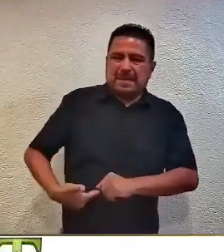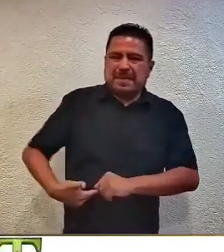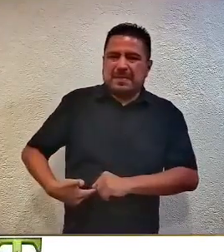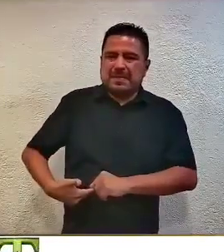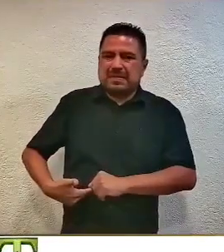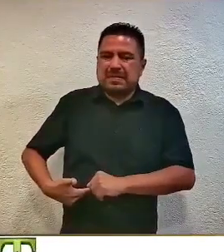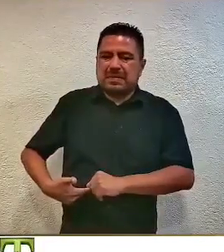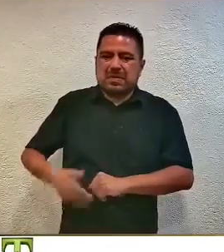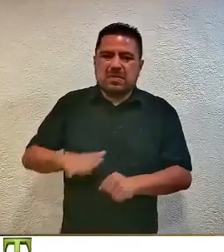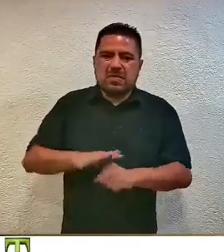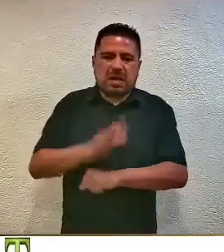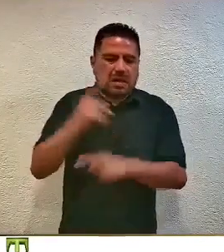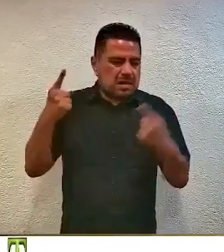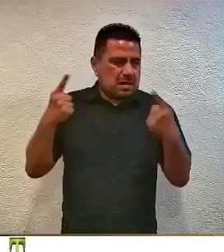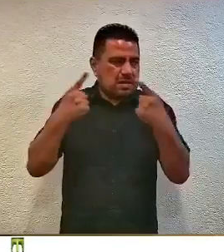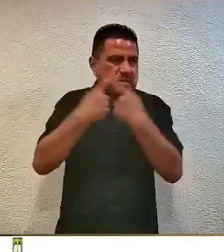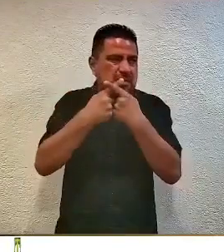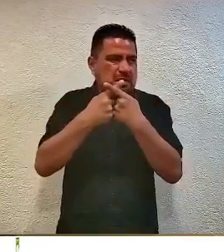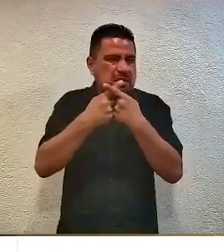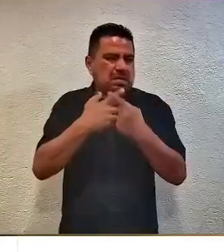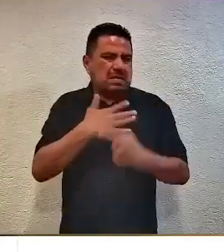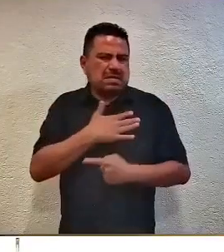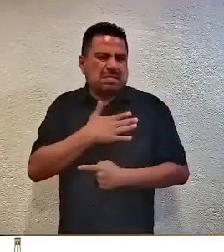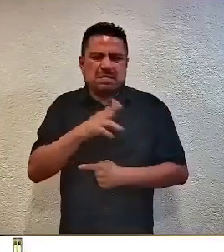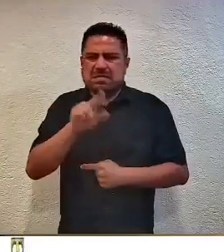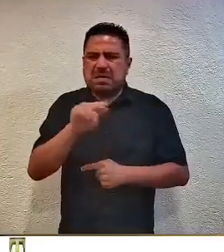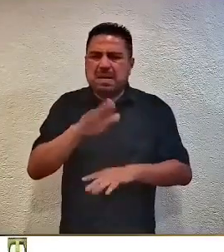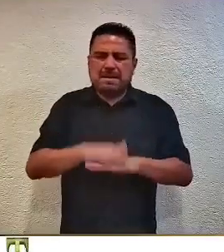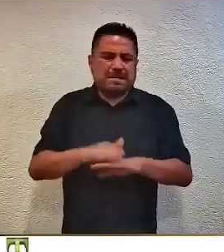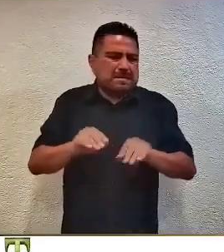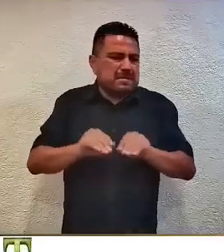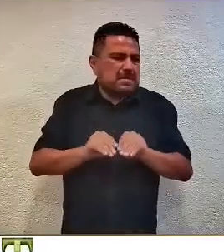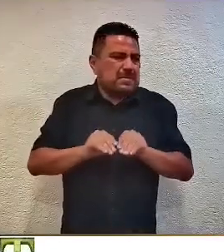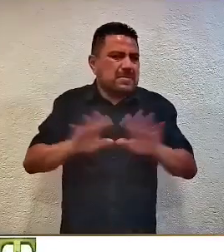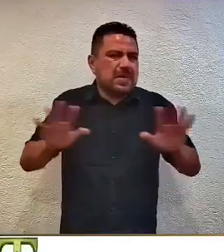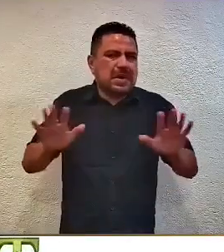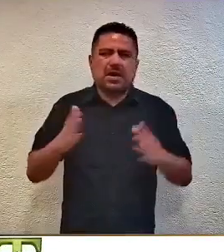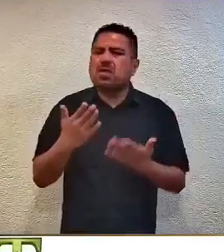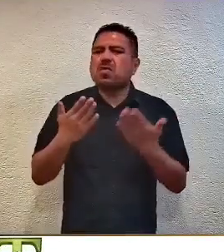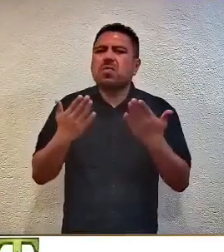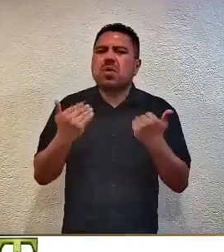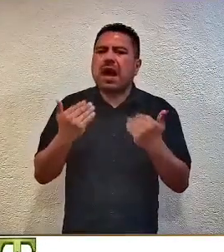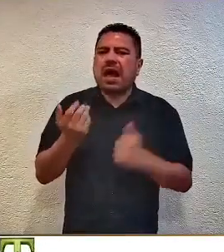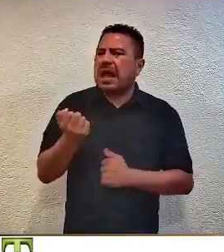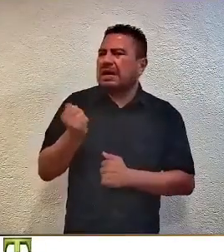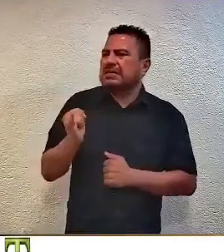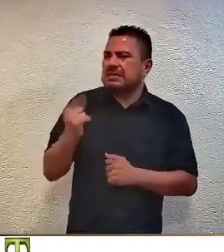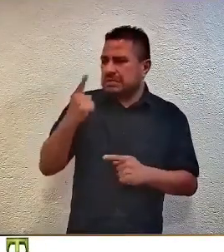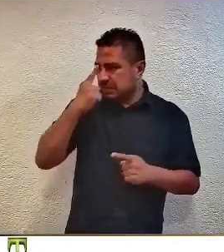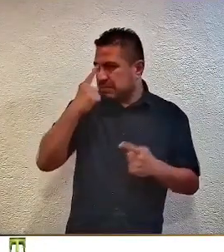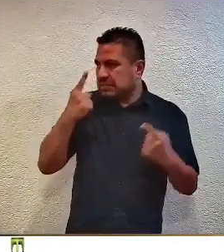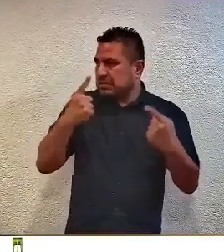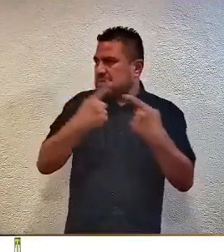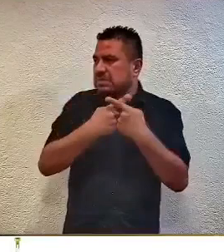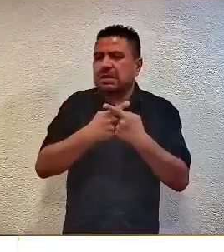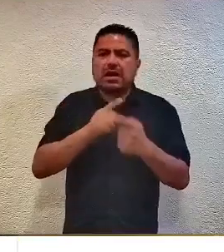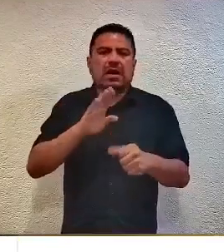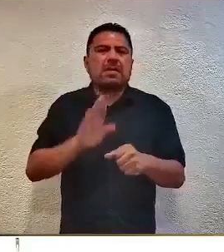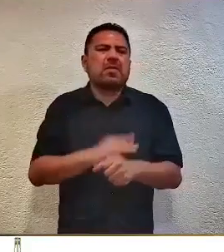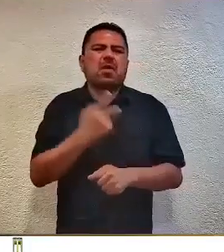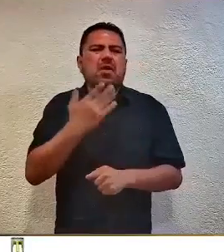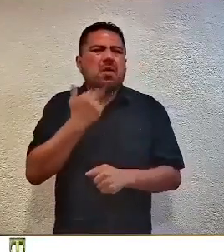una incongruencia de mi parte, no hombre, está muy claro. No hay tal incongruencia. ¿Por qué no hay